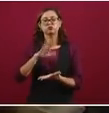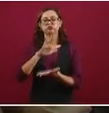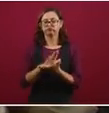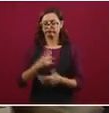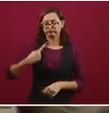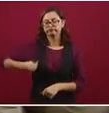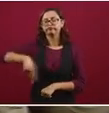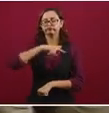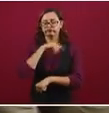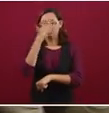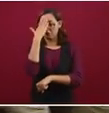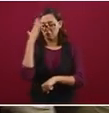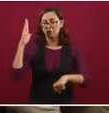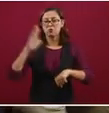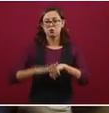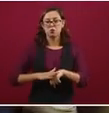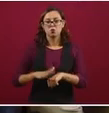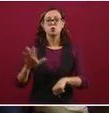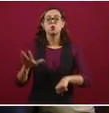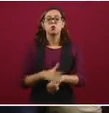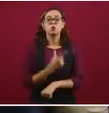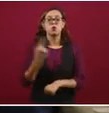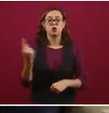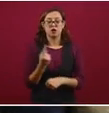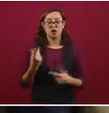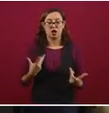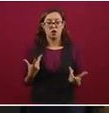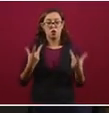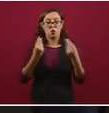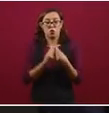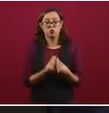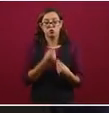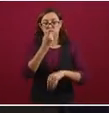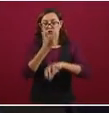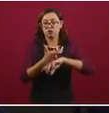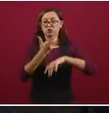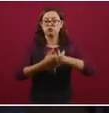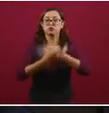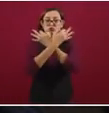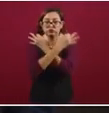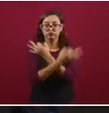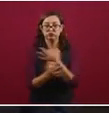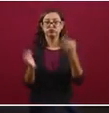presente, es el punto 4 de la declaración conjunta que hicimos con los Estados Unidos.